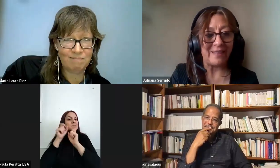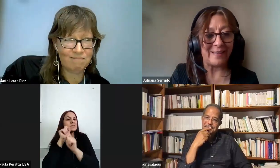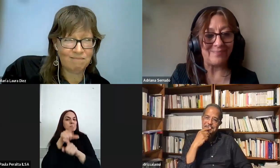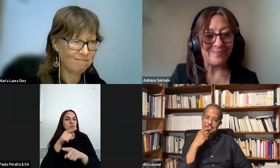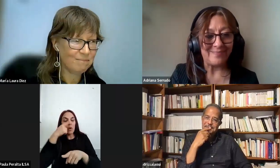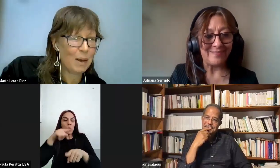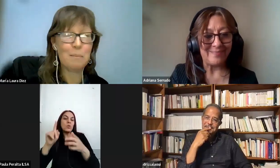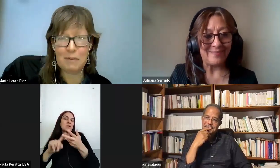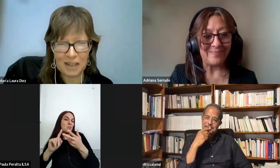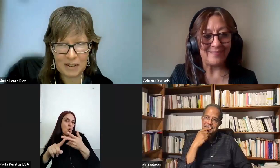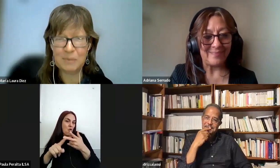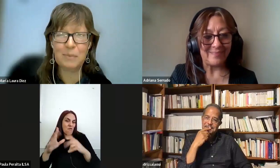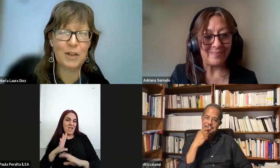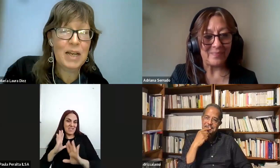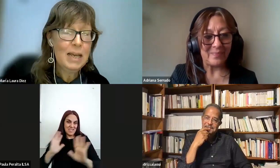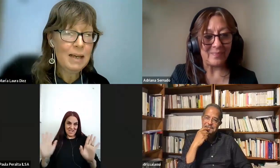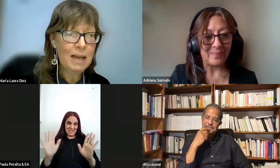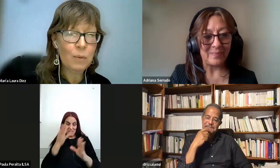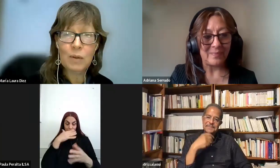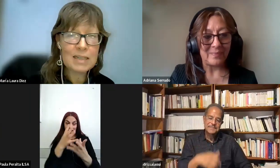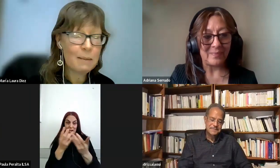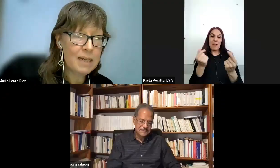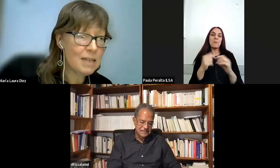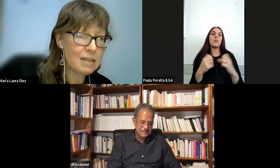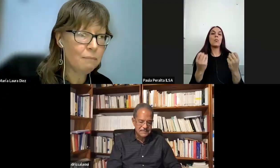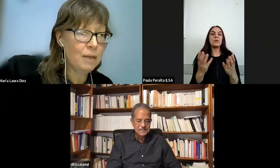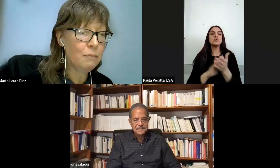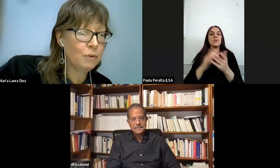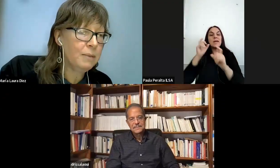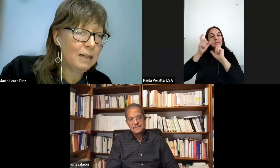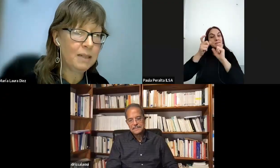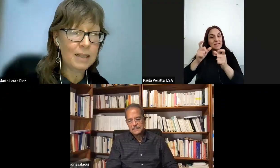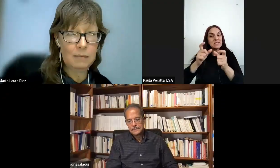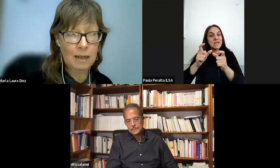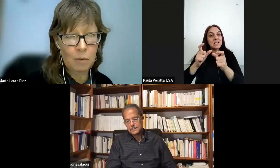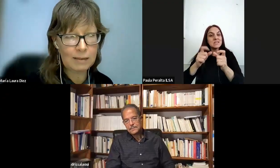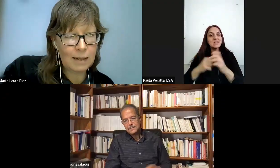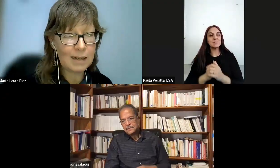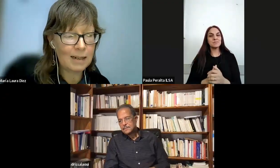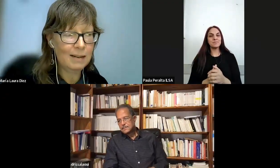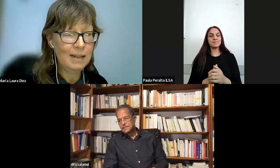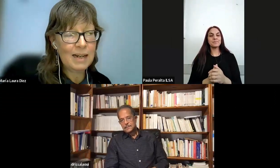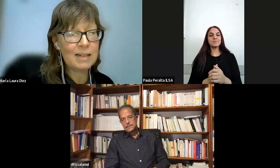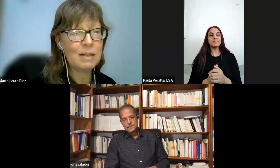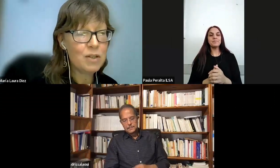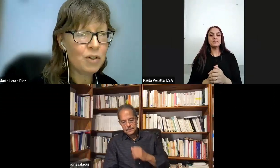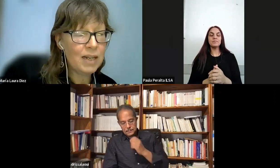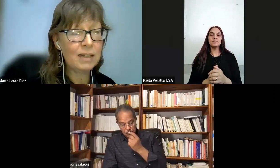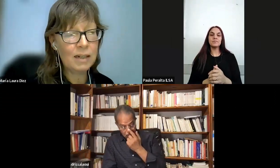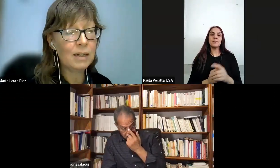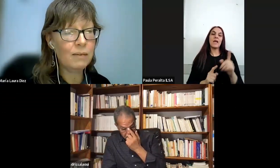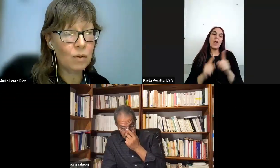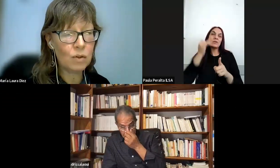eje que nos falta perfecto bueno en cuanto a las experiencias fundamentalmente digamos están las que las que ya